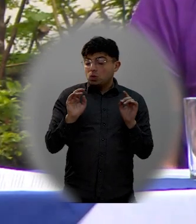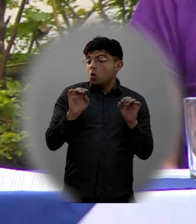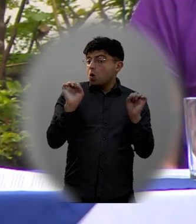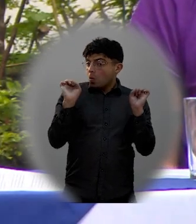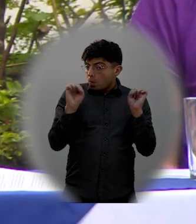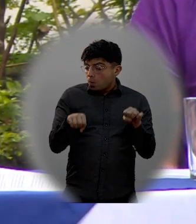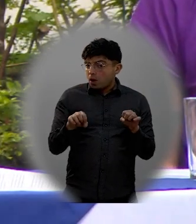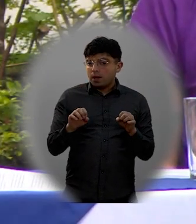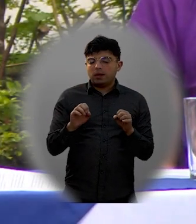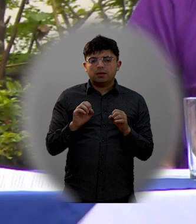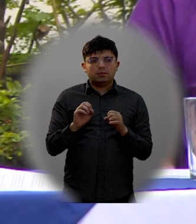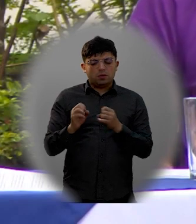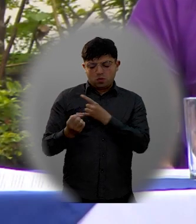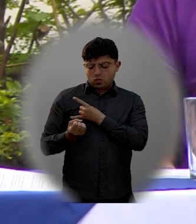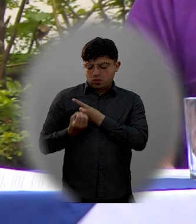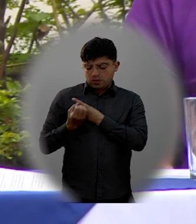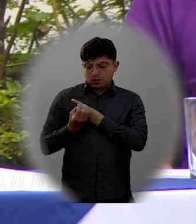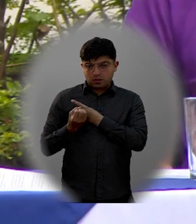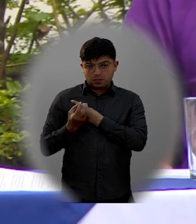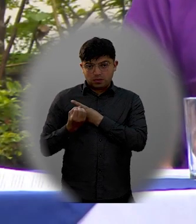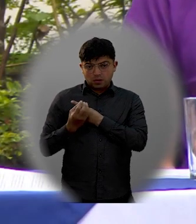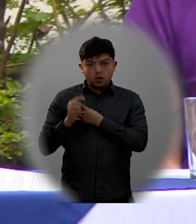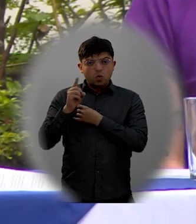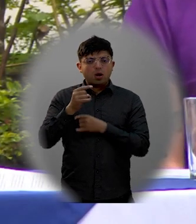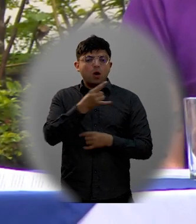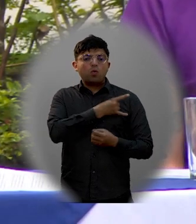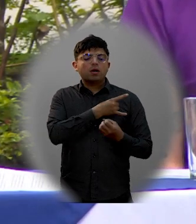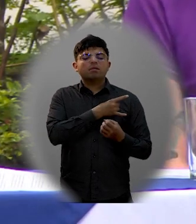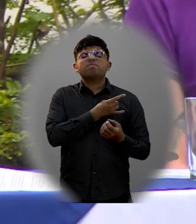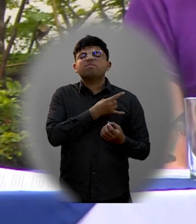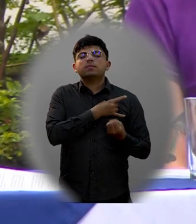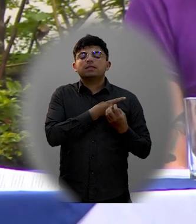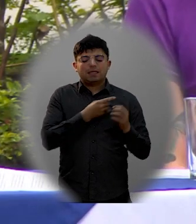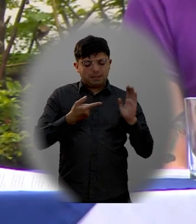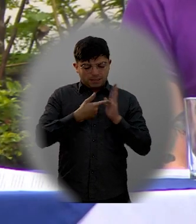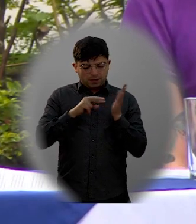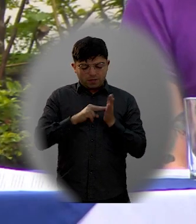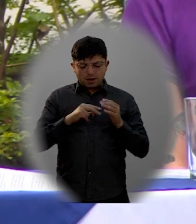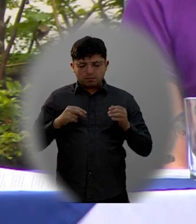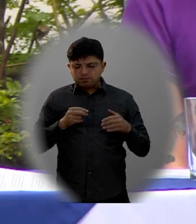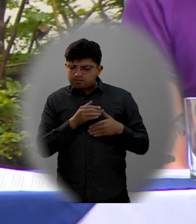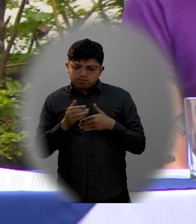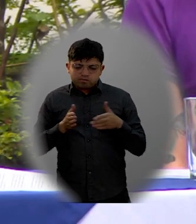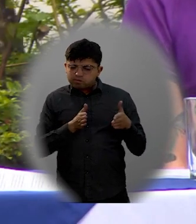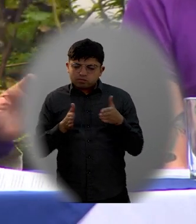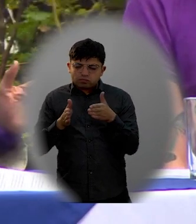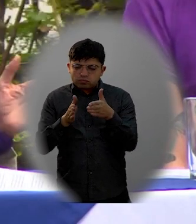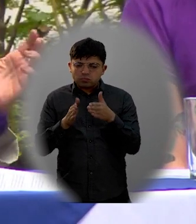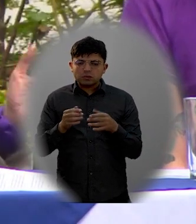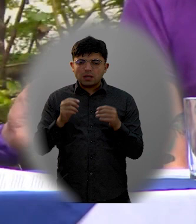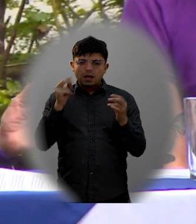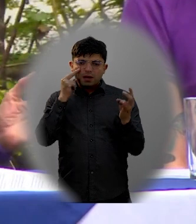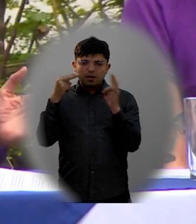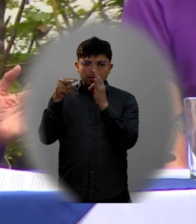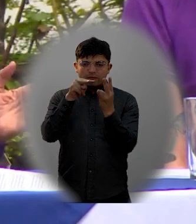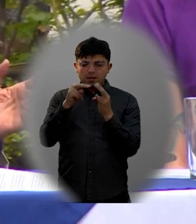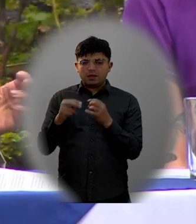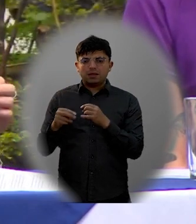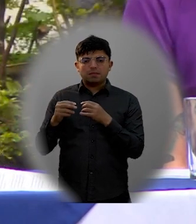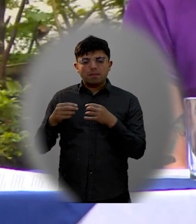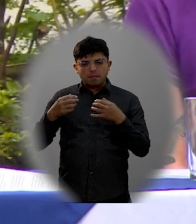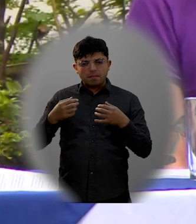ser la universidad pedagógica, una universidad que empiece a caminar hacia una perspectiva